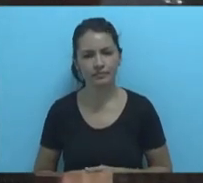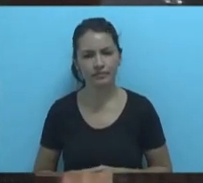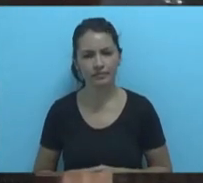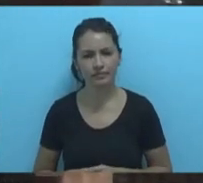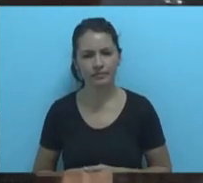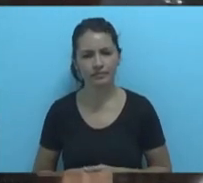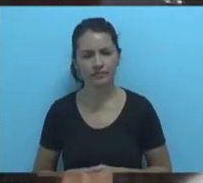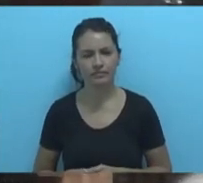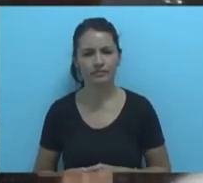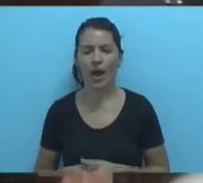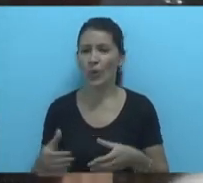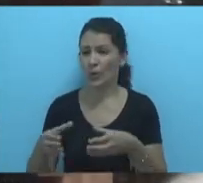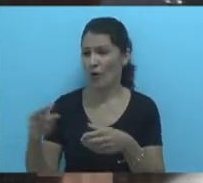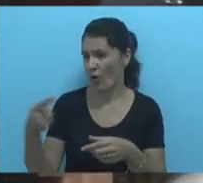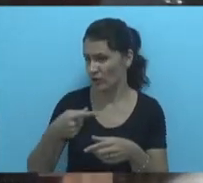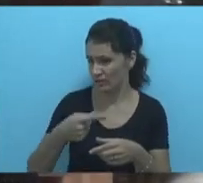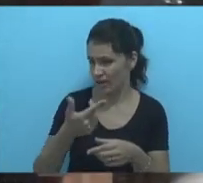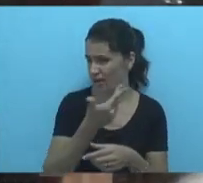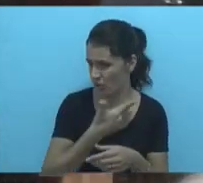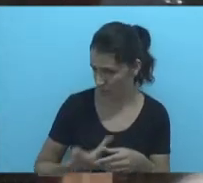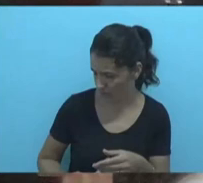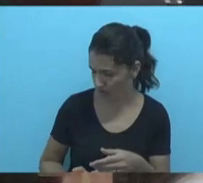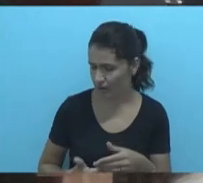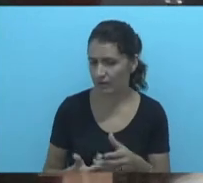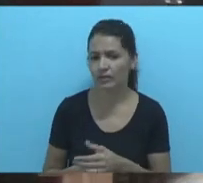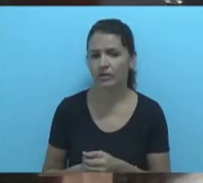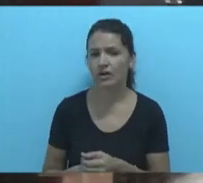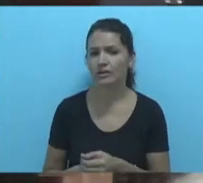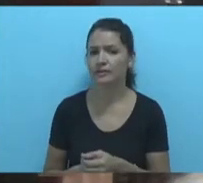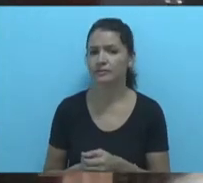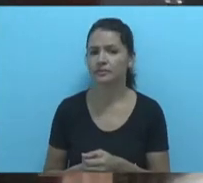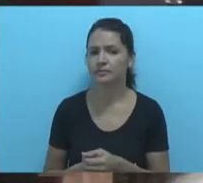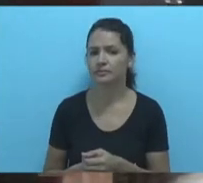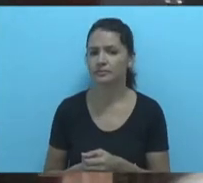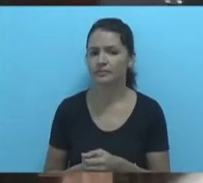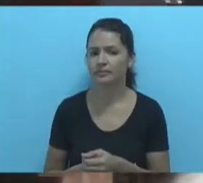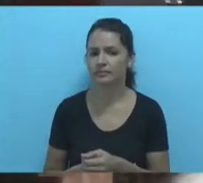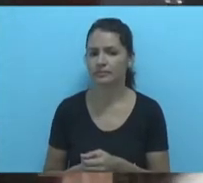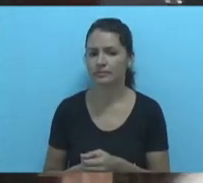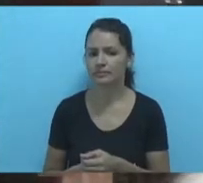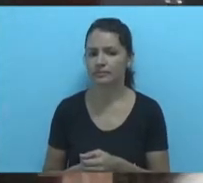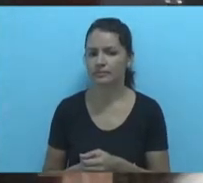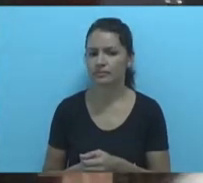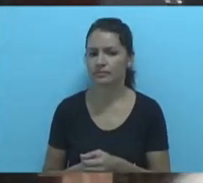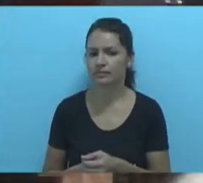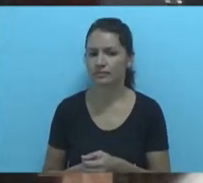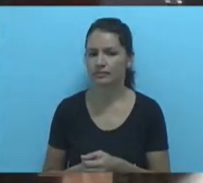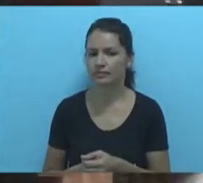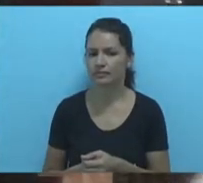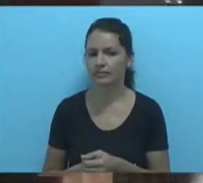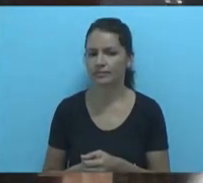Cívico y Social, de Juntos por el Cambio, de la UCR, pareciera que esta provincia